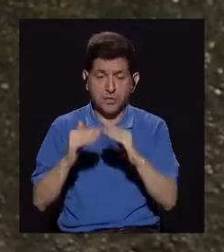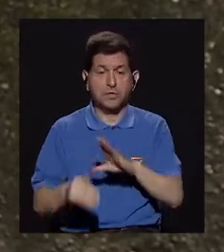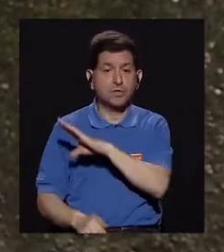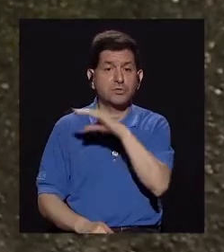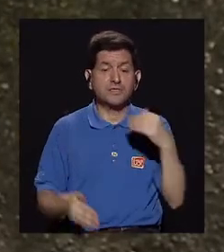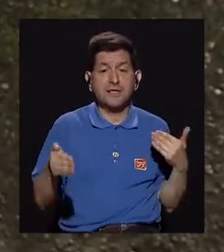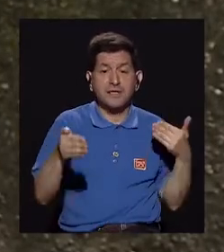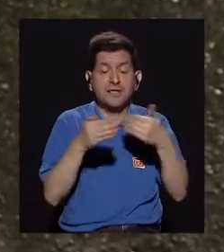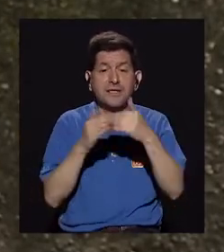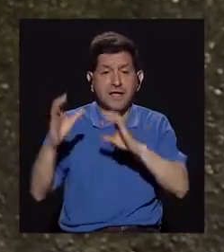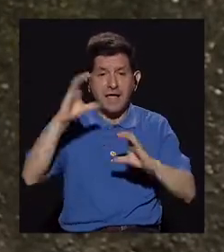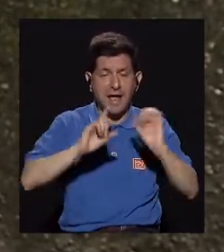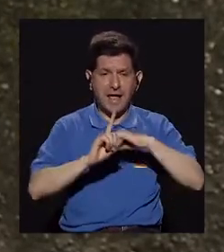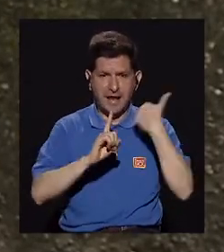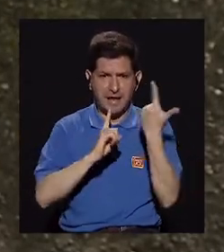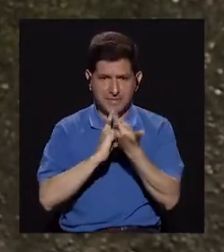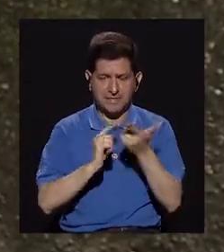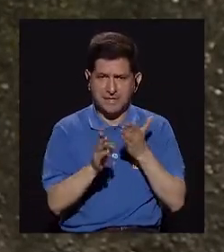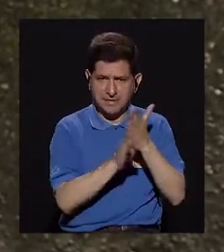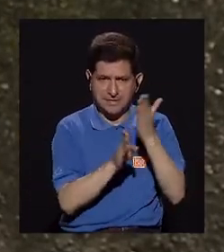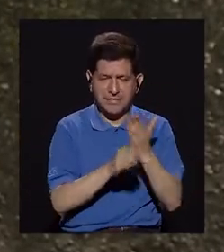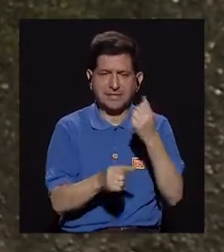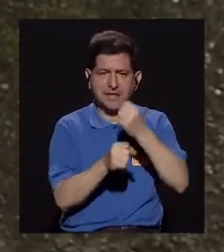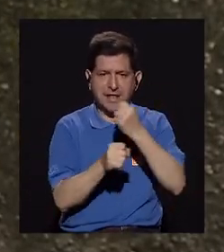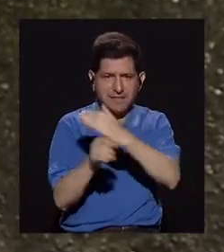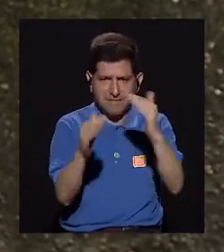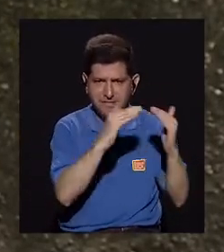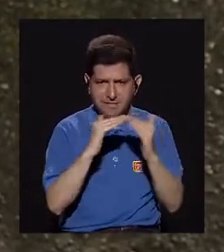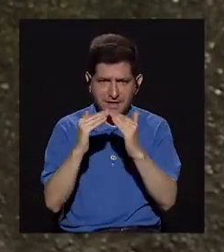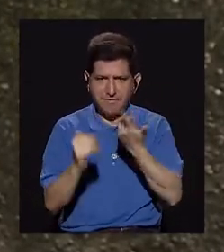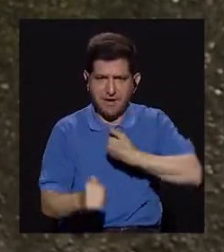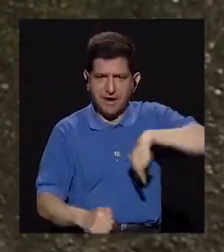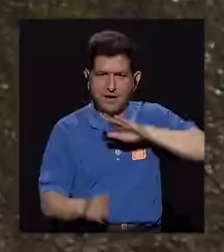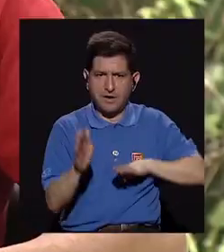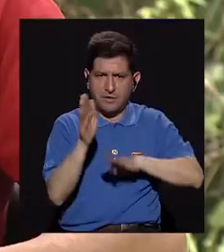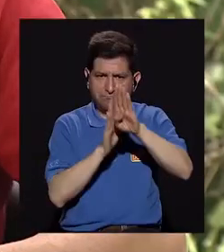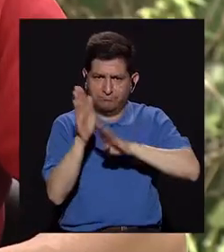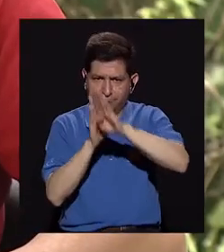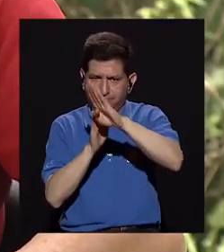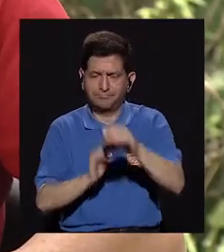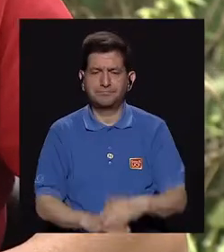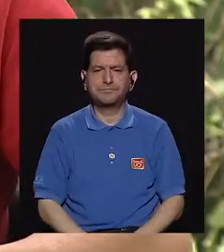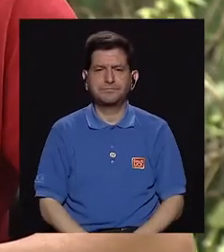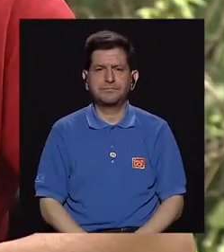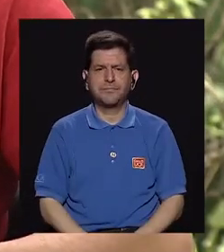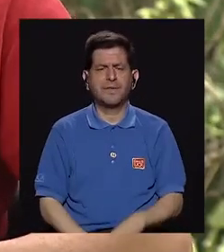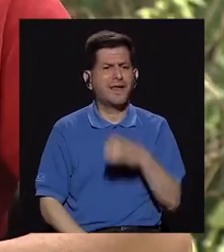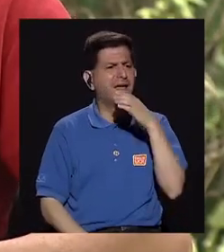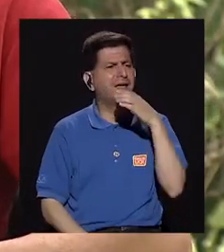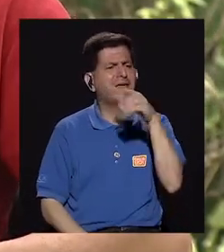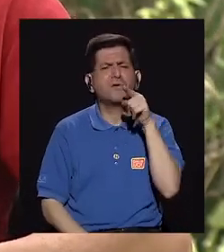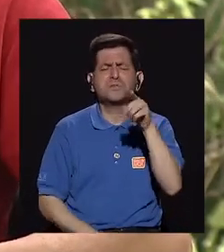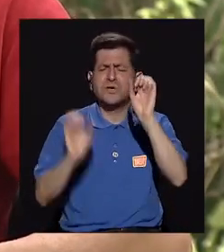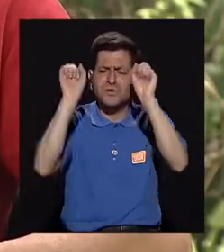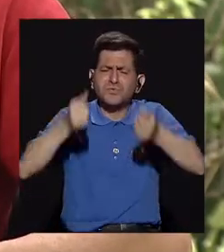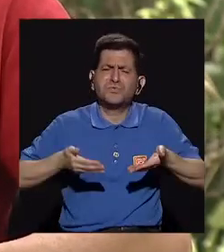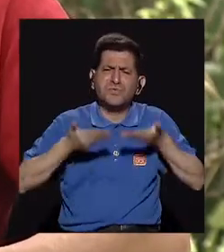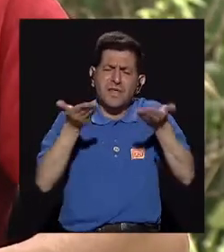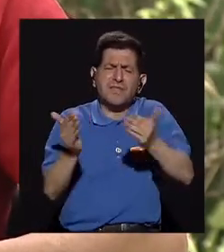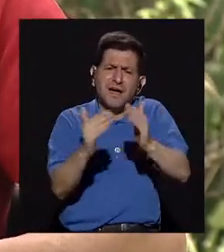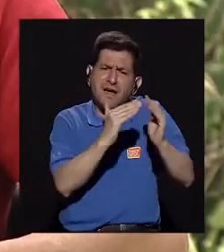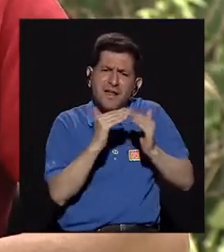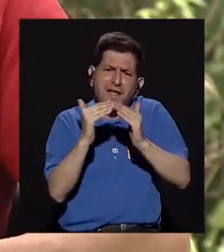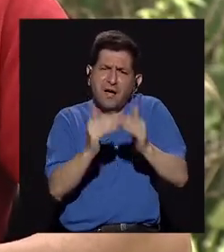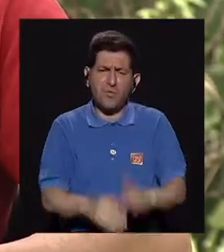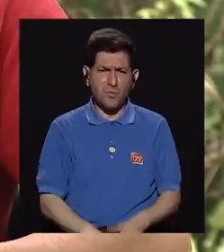las ciencias sociales, a la carrera, por todo ese trabajo con comunidades que desarrollamos. Claro. Ahora, Mario, ¿qué recomendaciones usted podría darle a